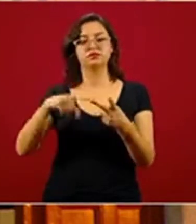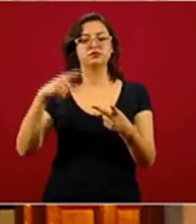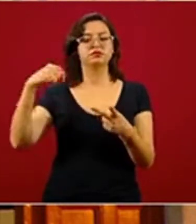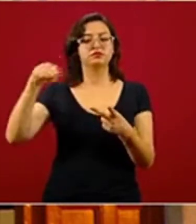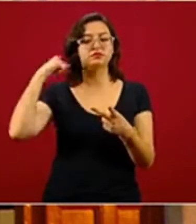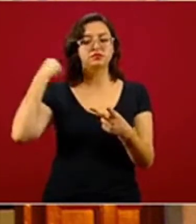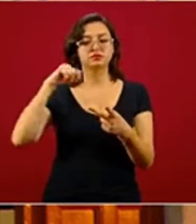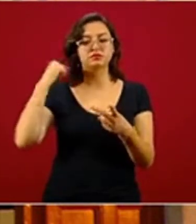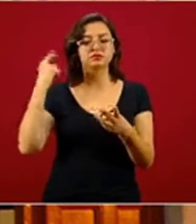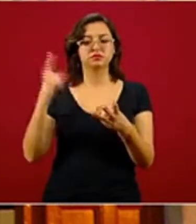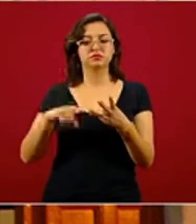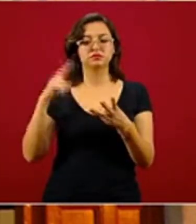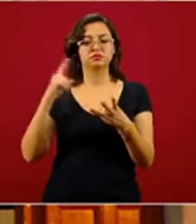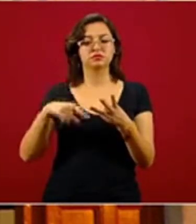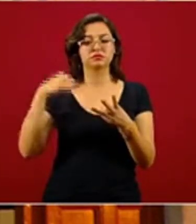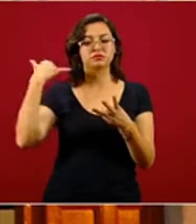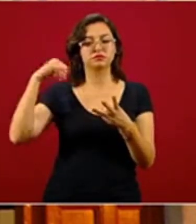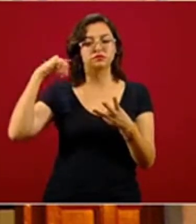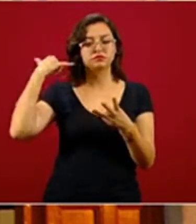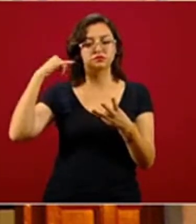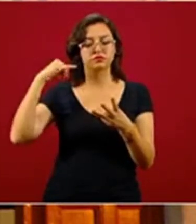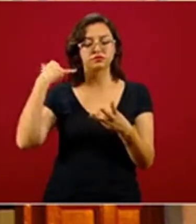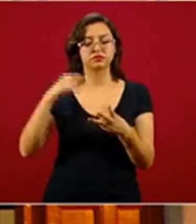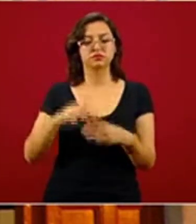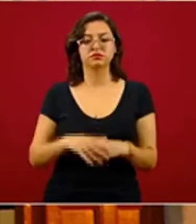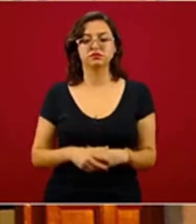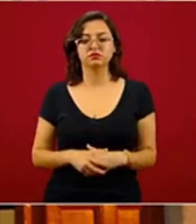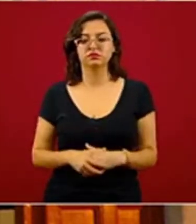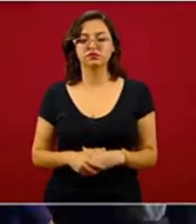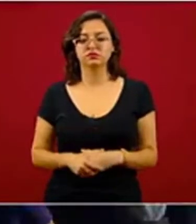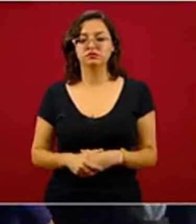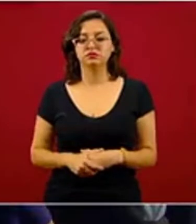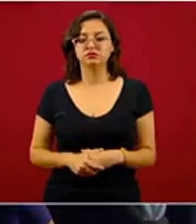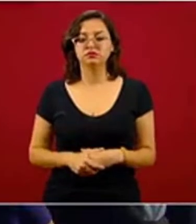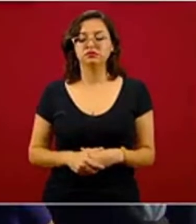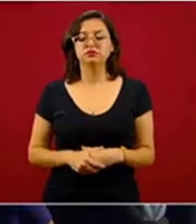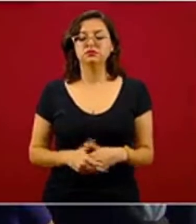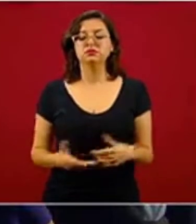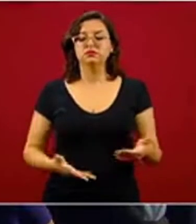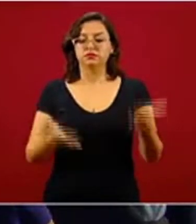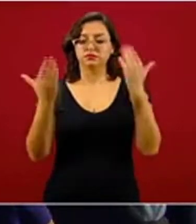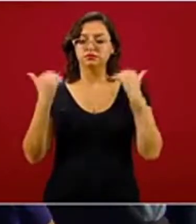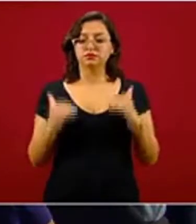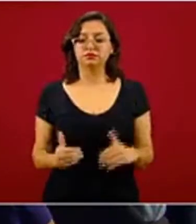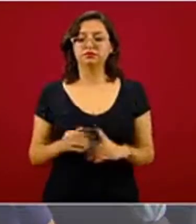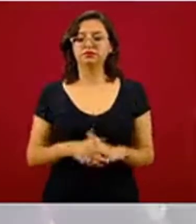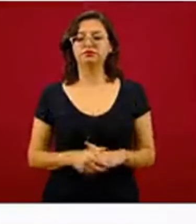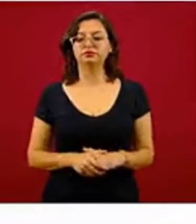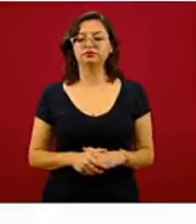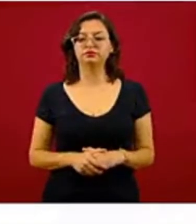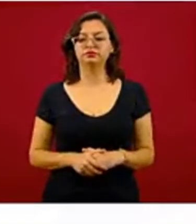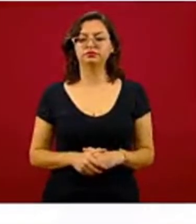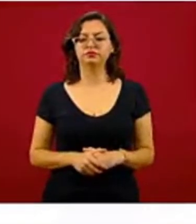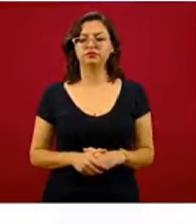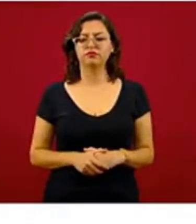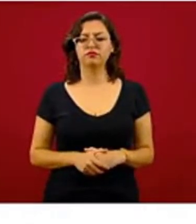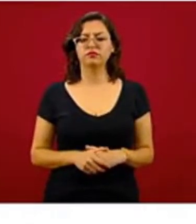a Yucatán en este tercer lugar. En la siguiente diapositiva vamos a ver la distribución de